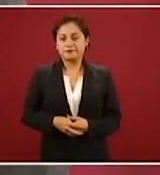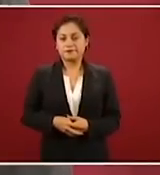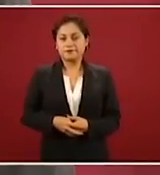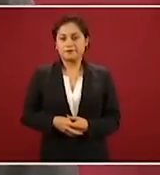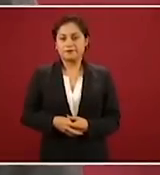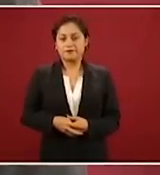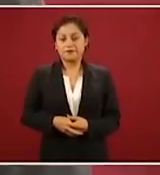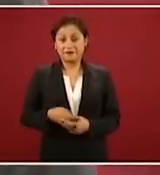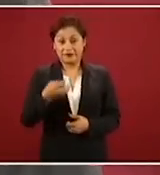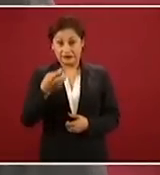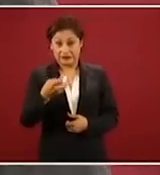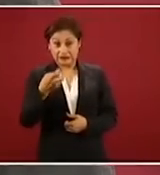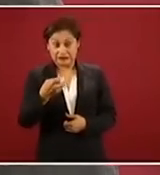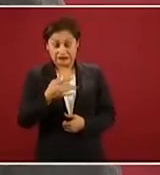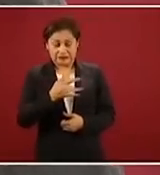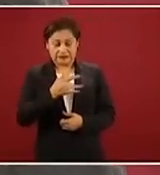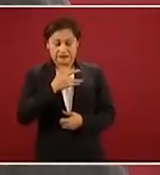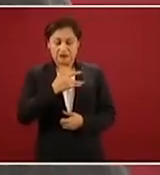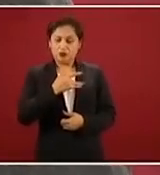extraordinario,